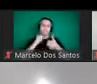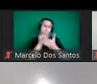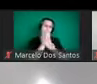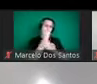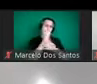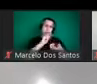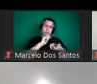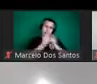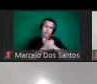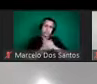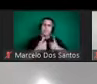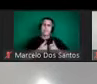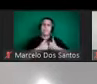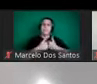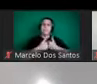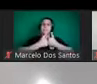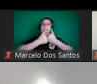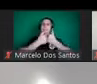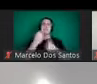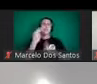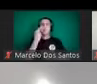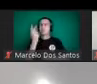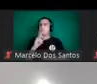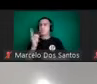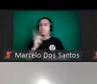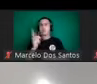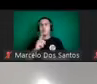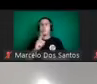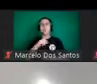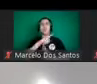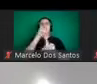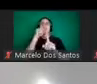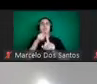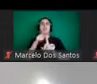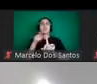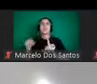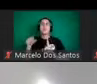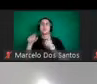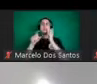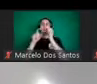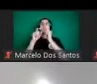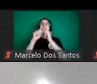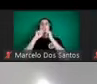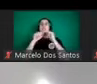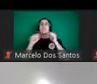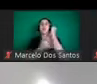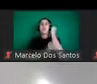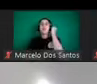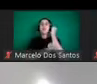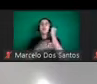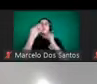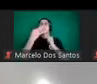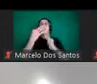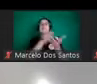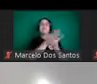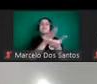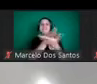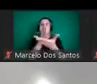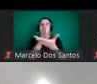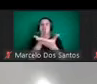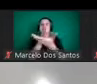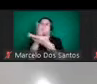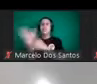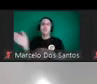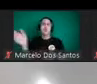servicios. Vuelvo a señalar, conforme nuestra misión institucional de asistencia a los organismos y entidades del Estado en materia organizacional y gestión de